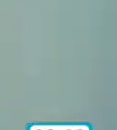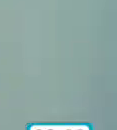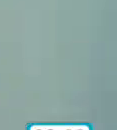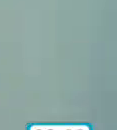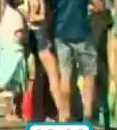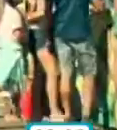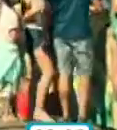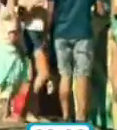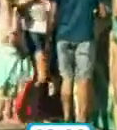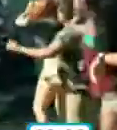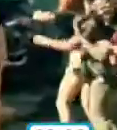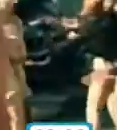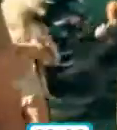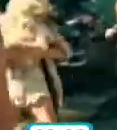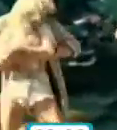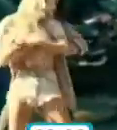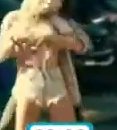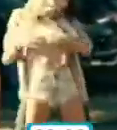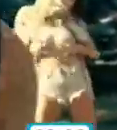conmigo.